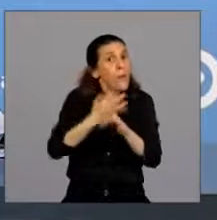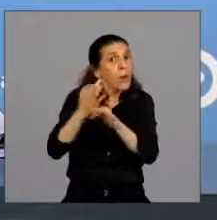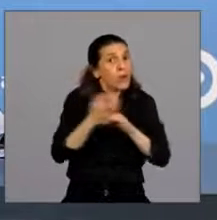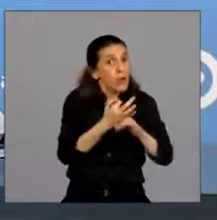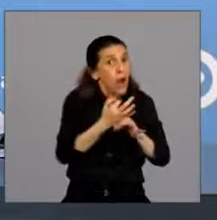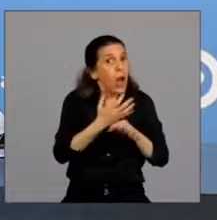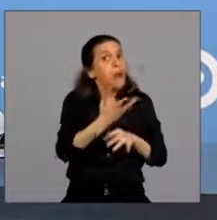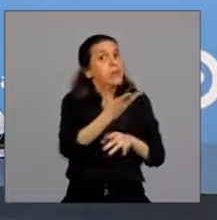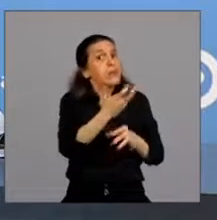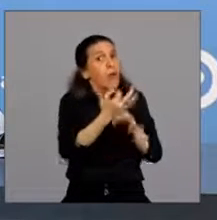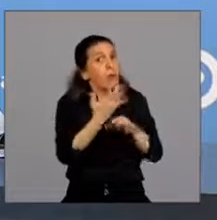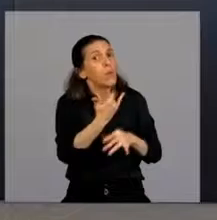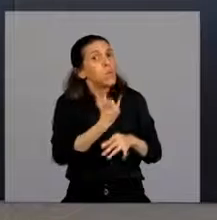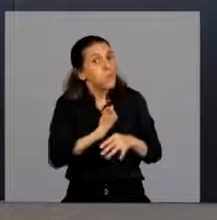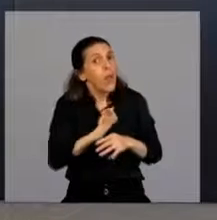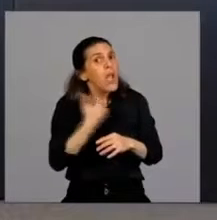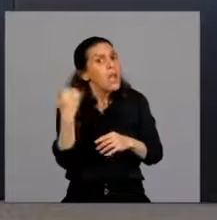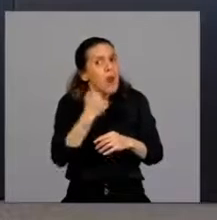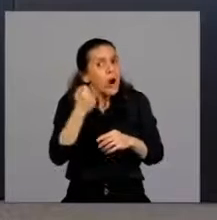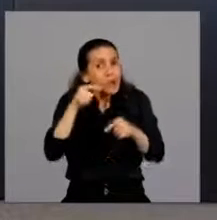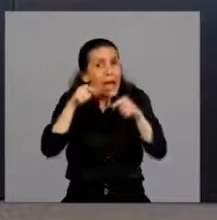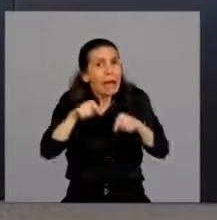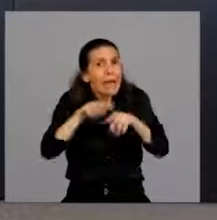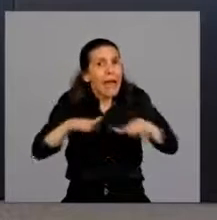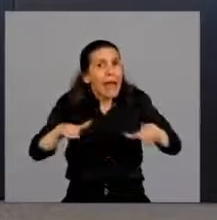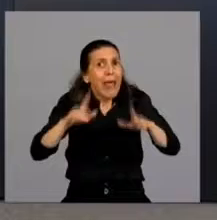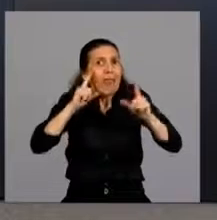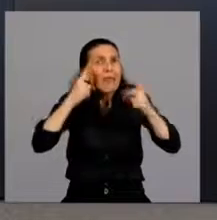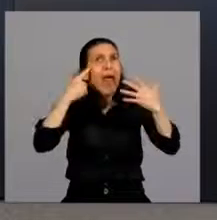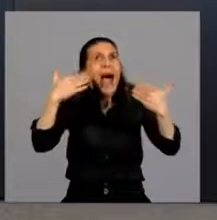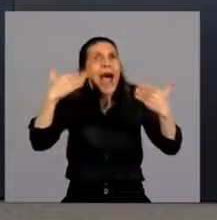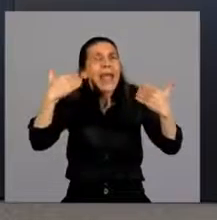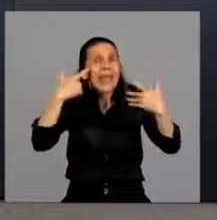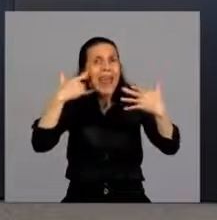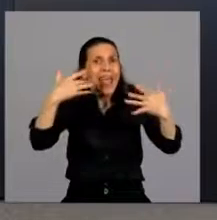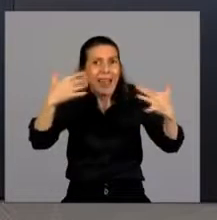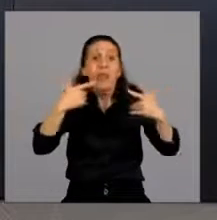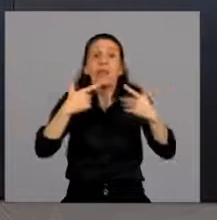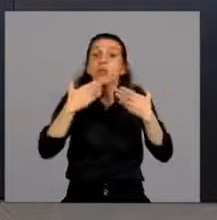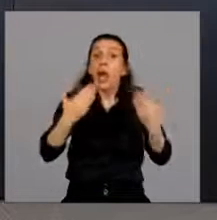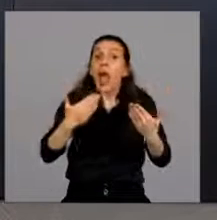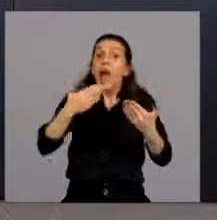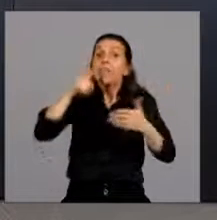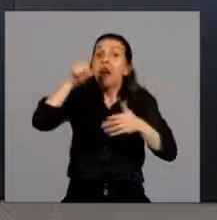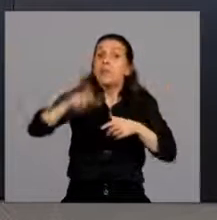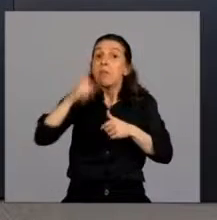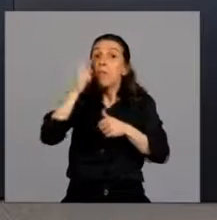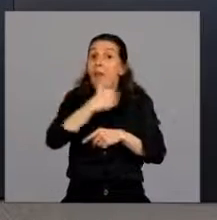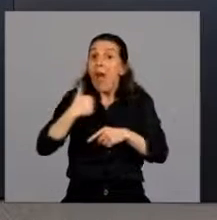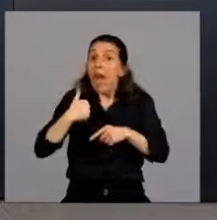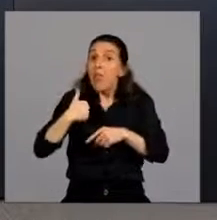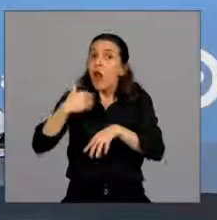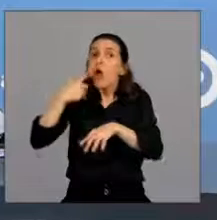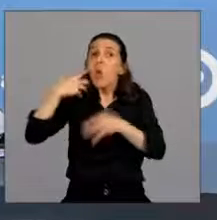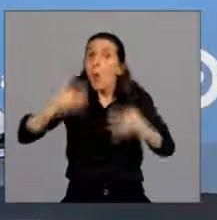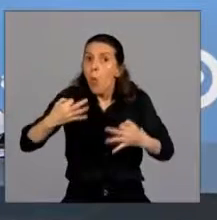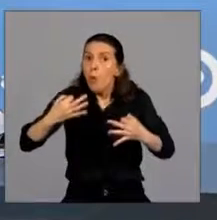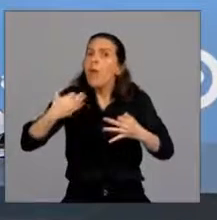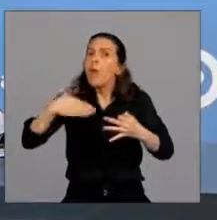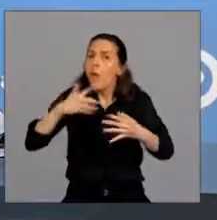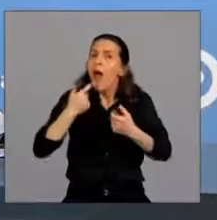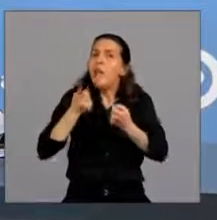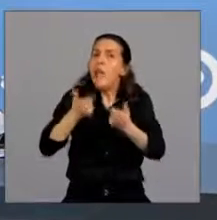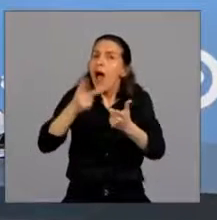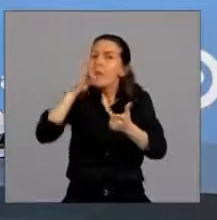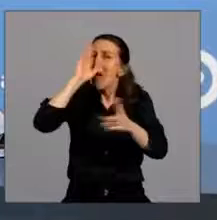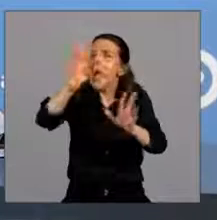que es importantísimo para los chicos. Por eso, gracias al cumplimiento y a la responsabilidad de los padres, vamos a dar un pasito más y van